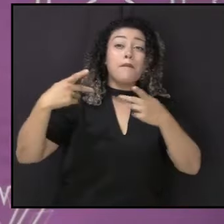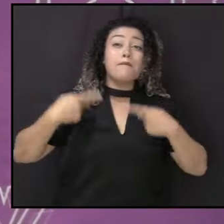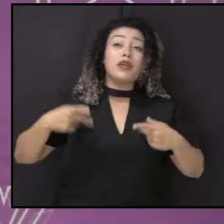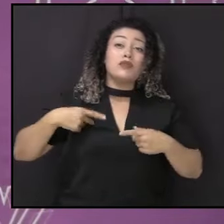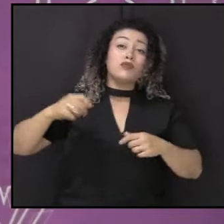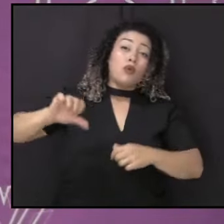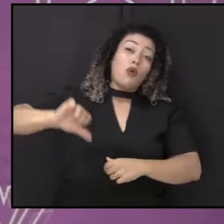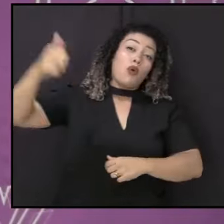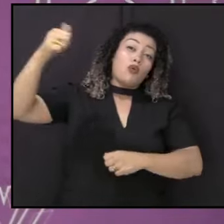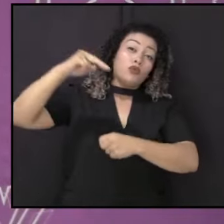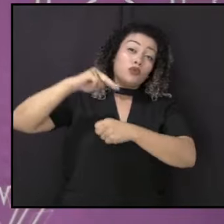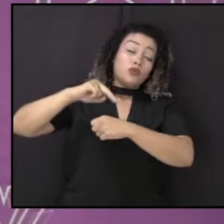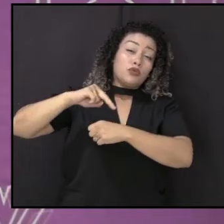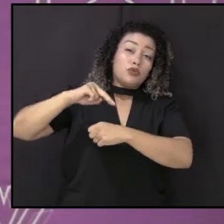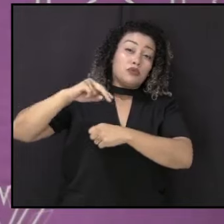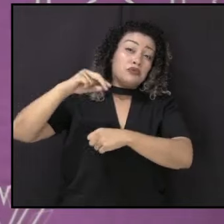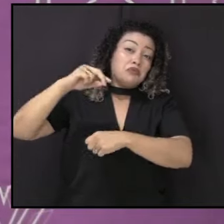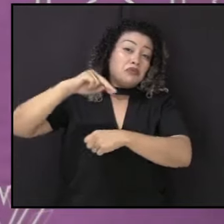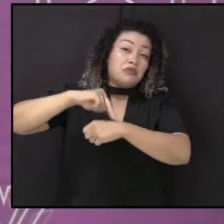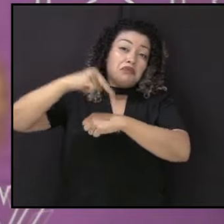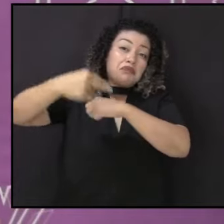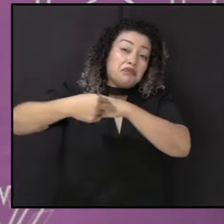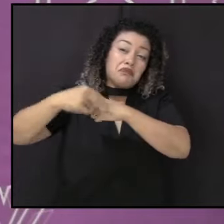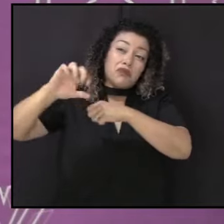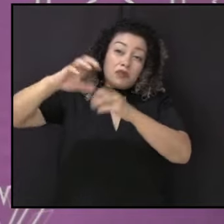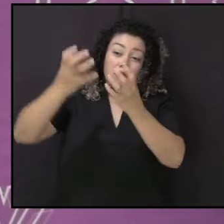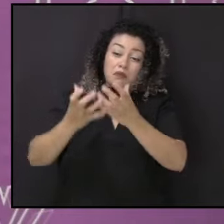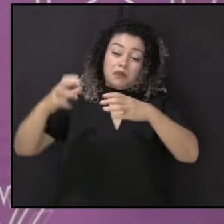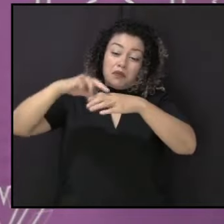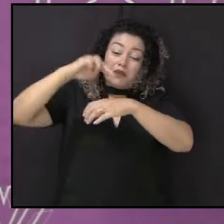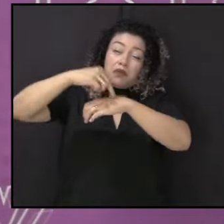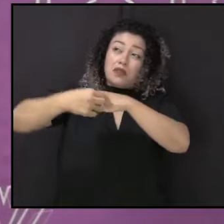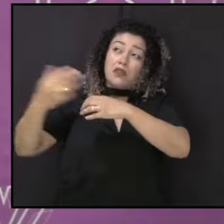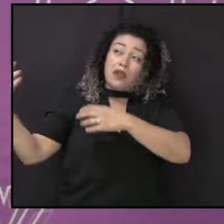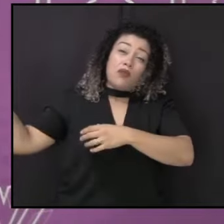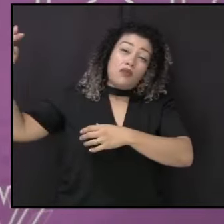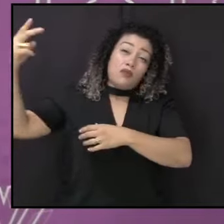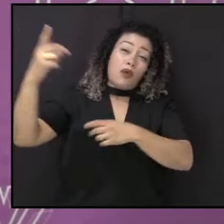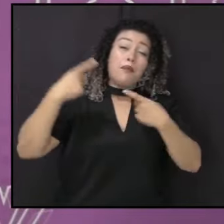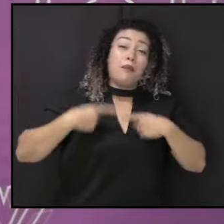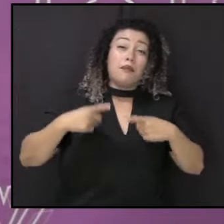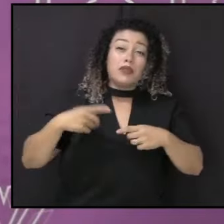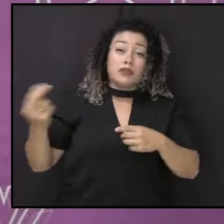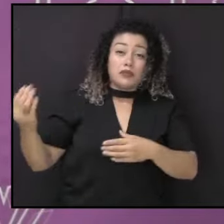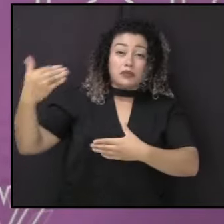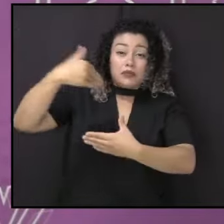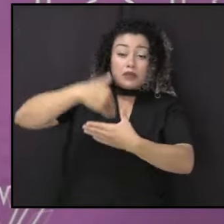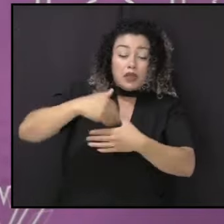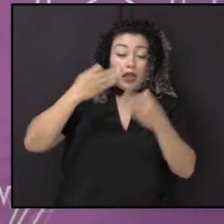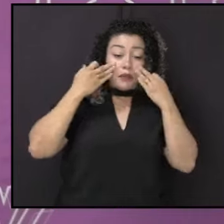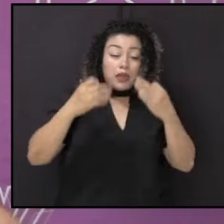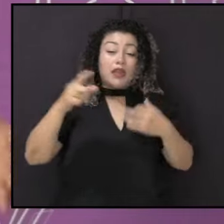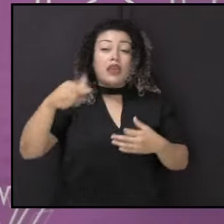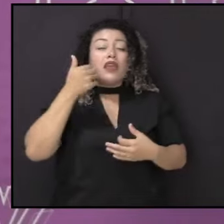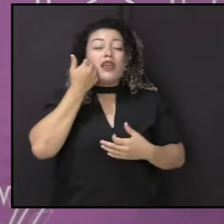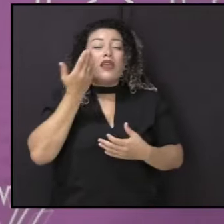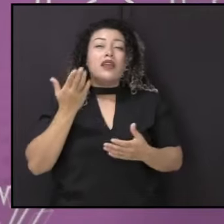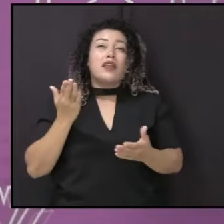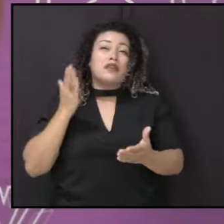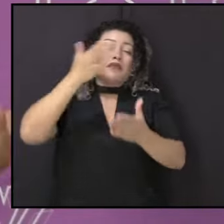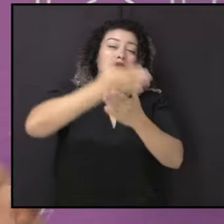migrando desde Centro, Sudamérica, con camino hacia los Estados Unidos, y hemos visto y hemos sufrido con ellos